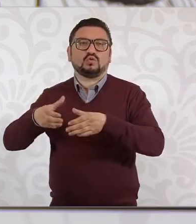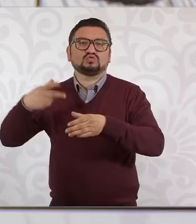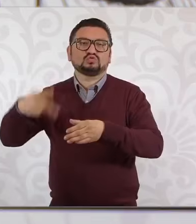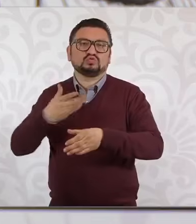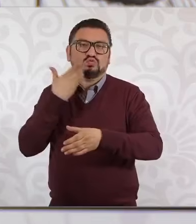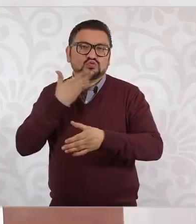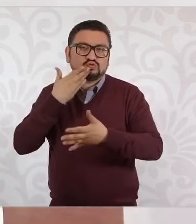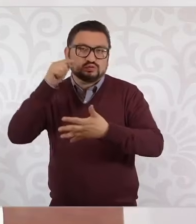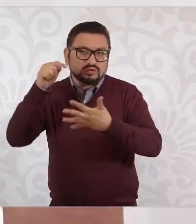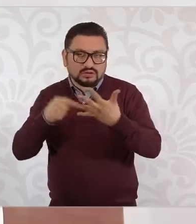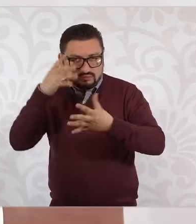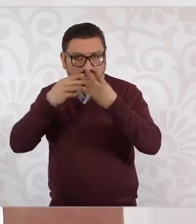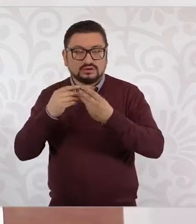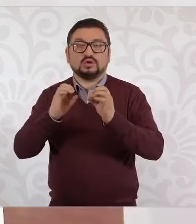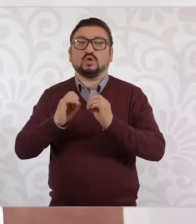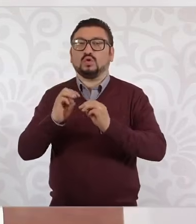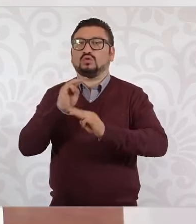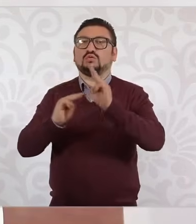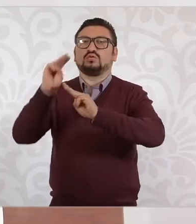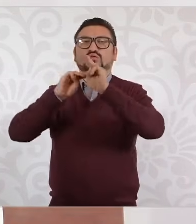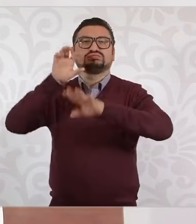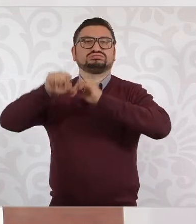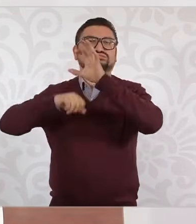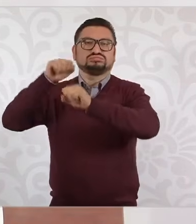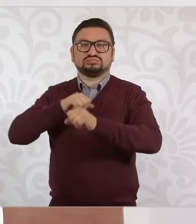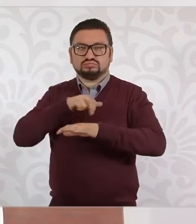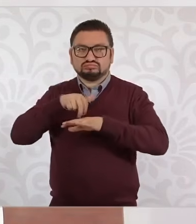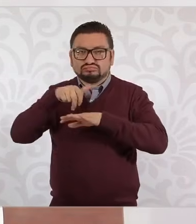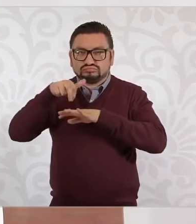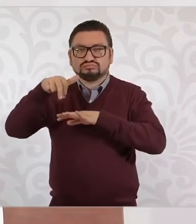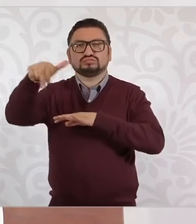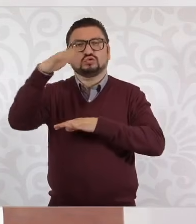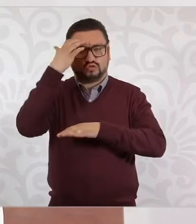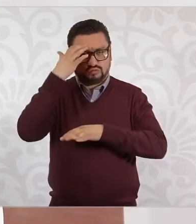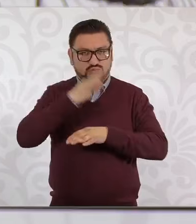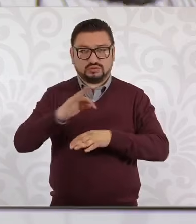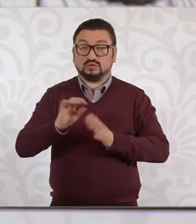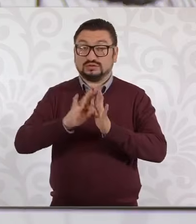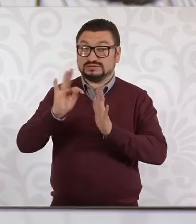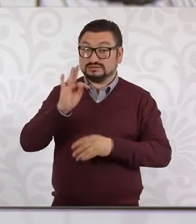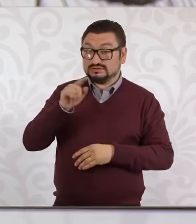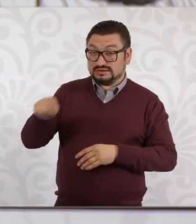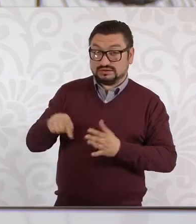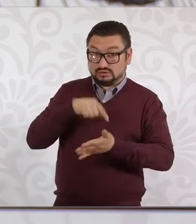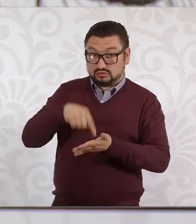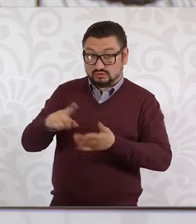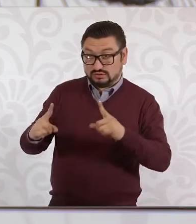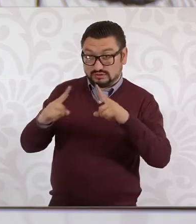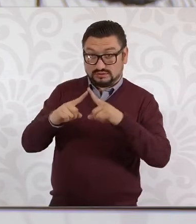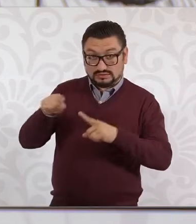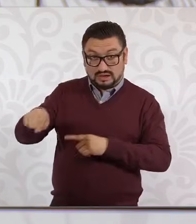comunidad, o hay senderismo para conocer el área natural protegida, o conoces una iglesia que hay ahí en el lugar donde